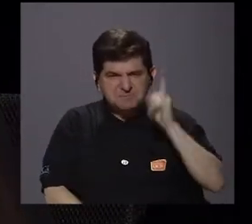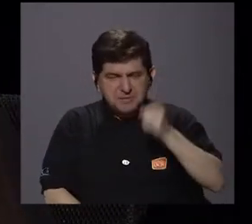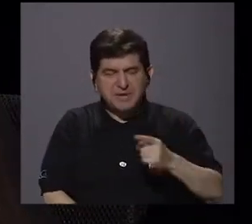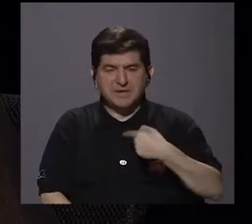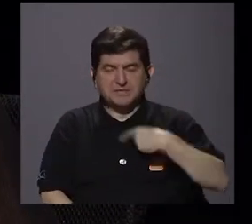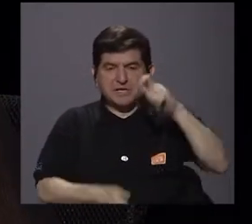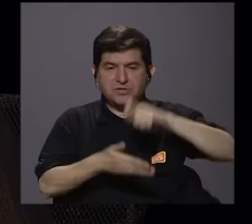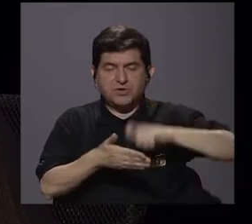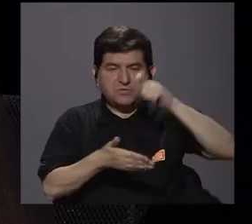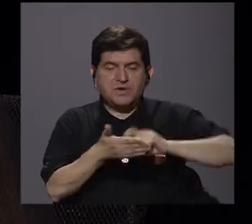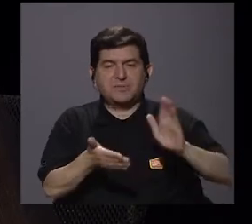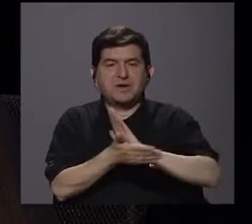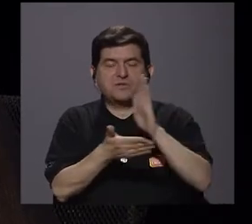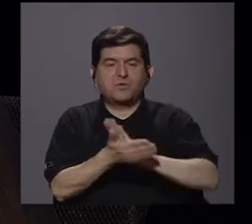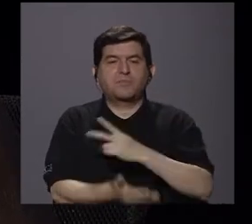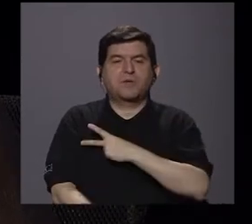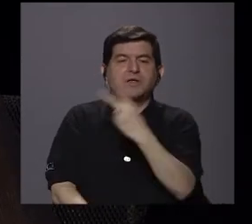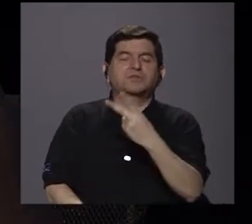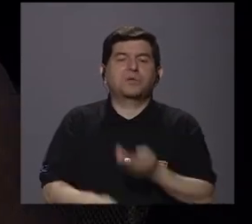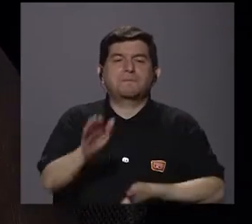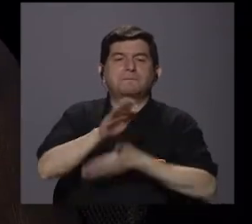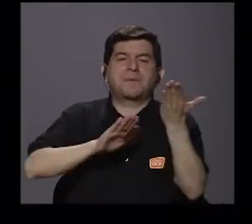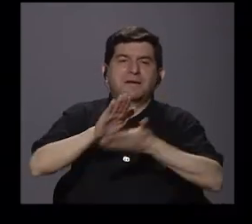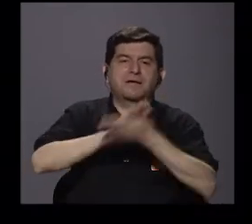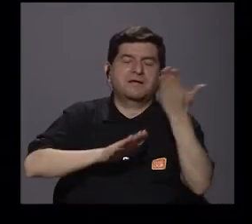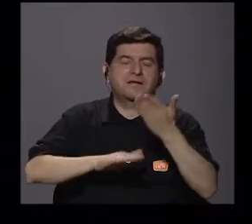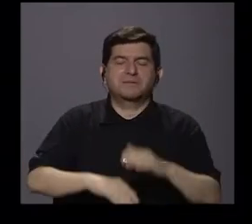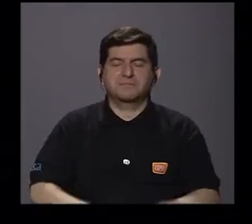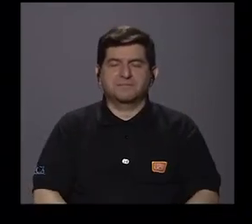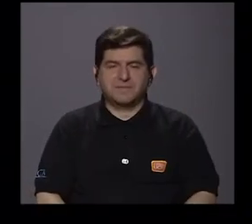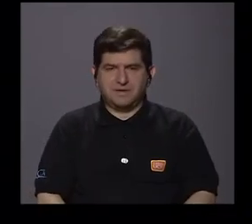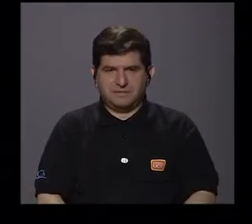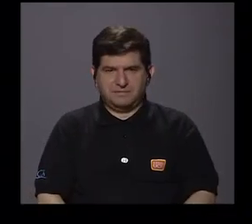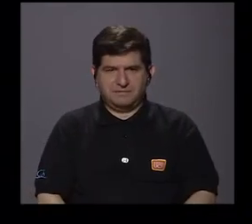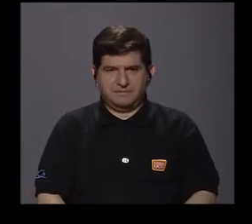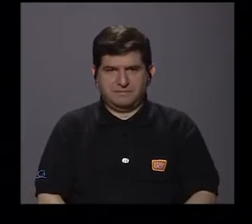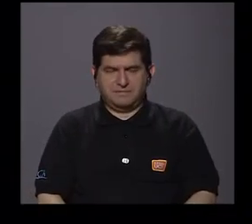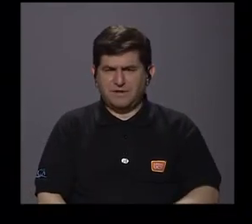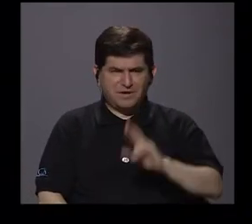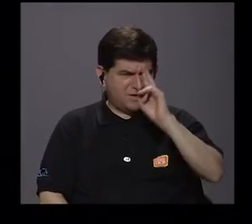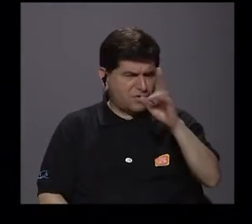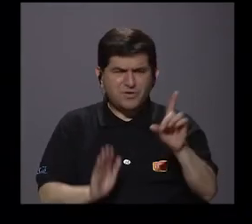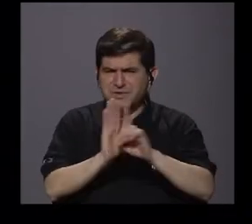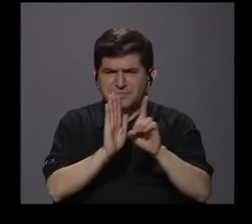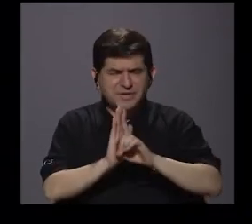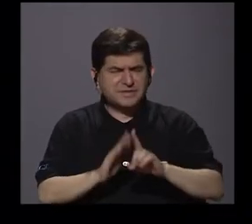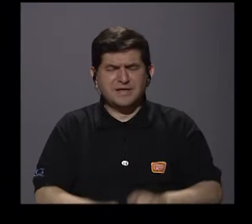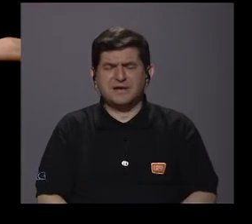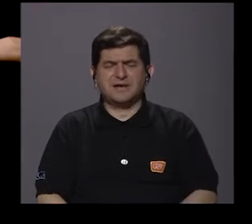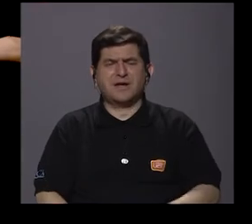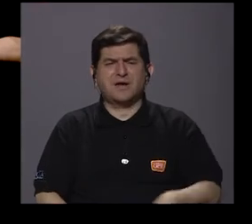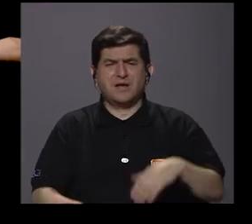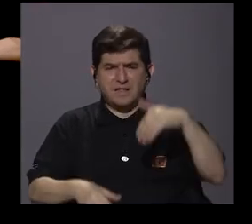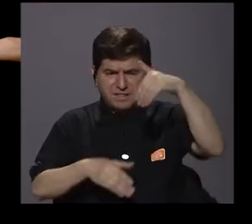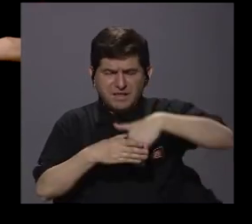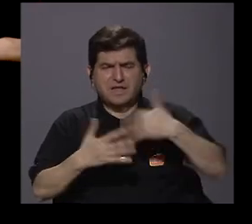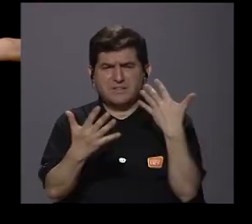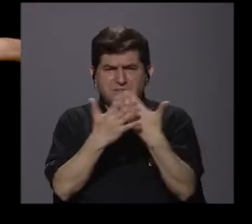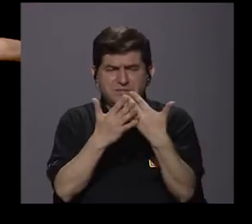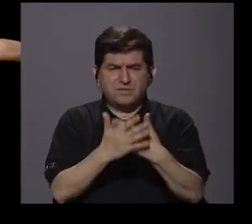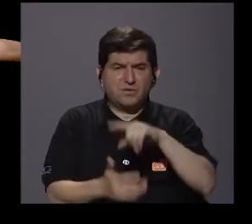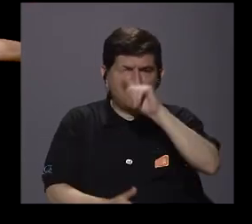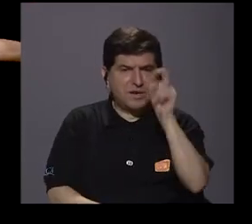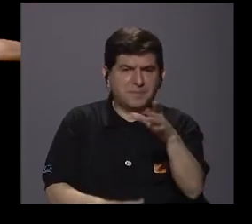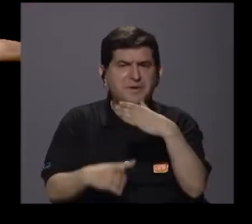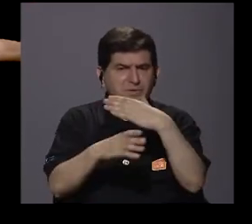amenazaban para que yo firmara un documento voluntario de deportación. ¿Por qué no se respetan los derechos humanos en la cárcel? Con